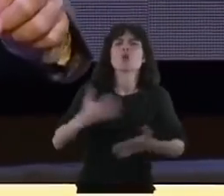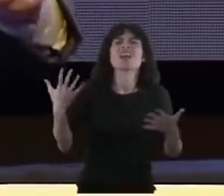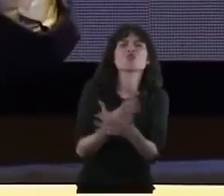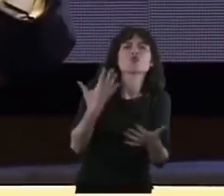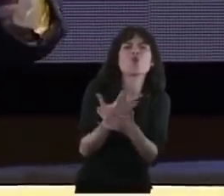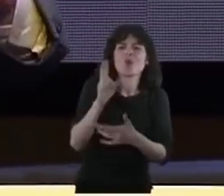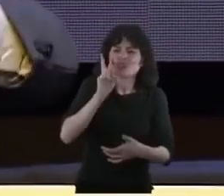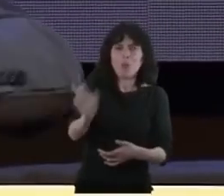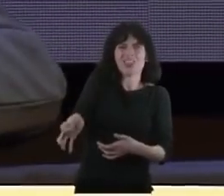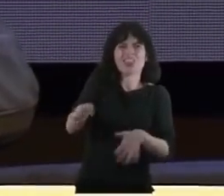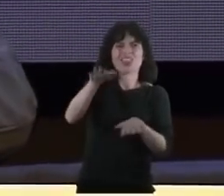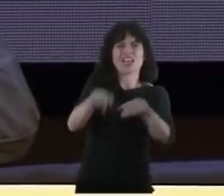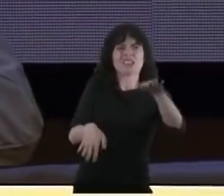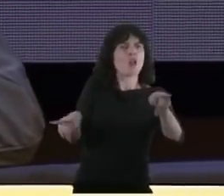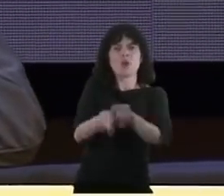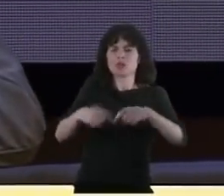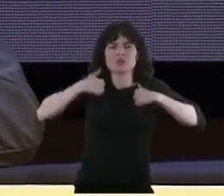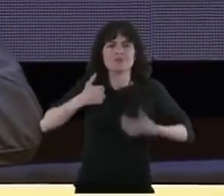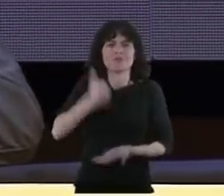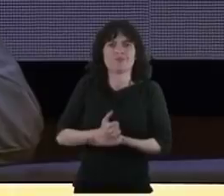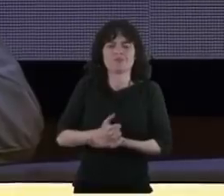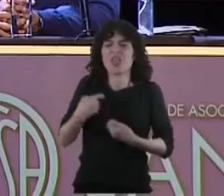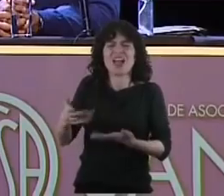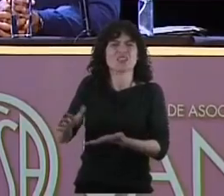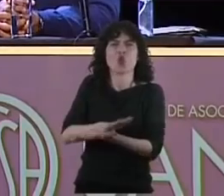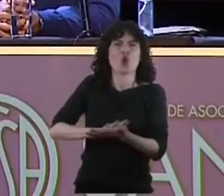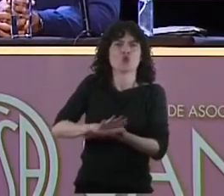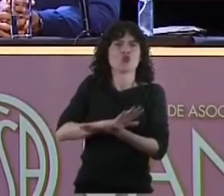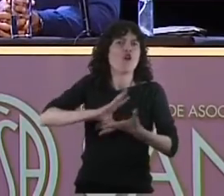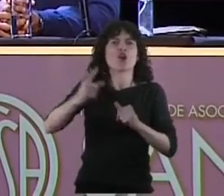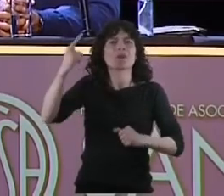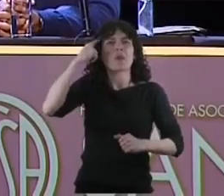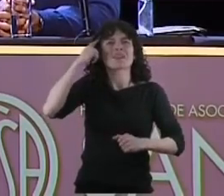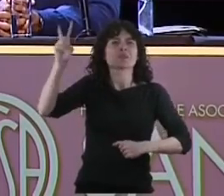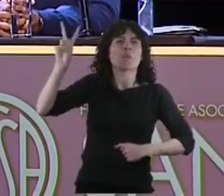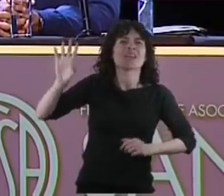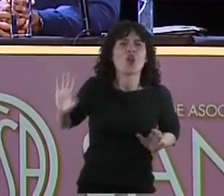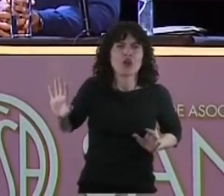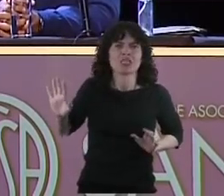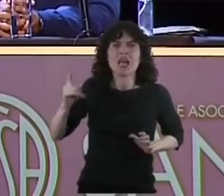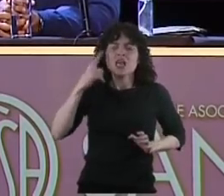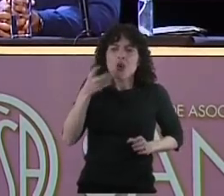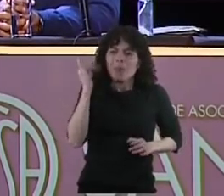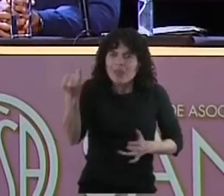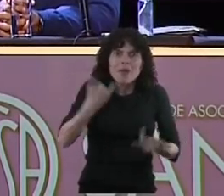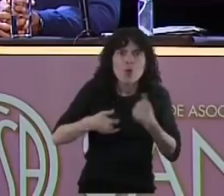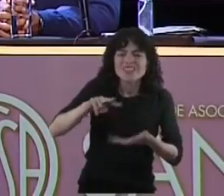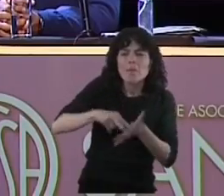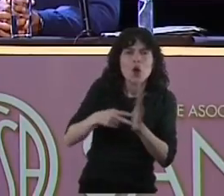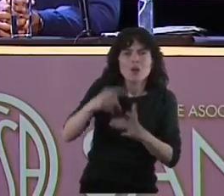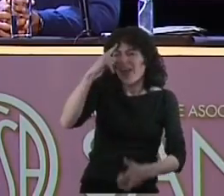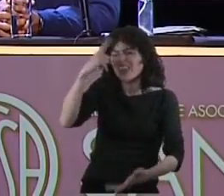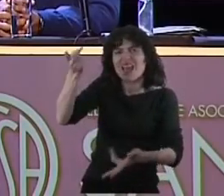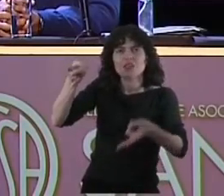frente a la falta de trabajo. Soy peronista. Cuando me entero de un problema le pongo el pecho y veo cómo lo